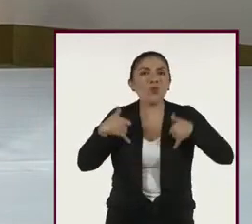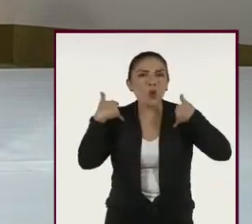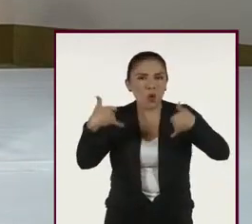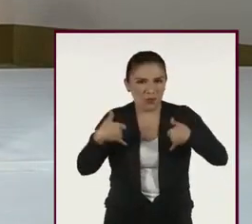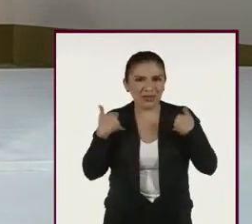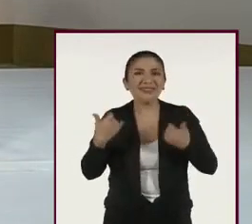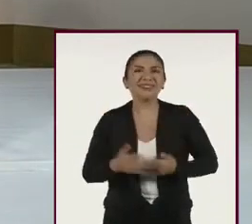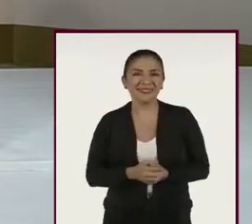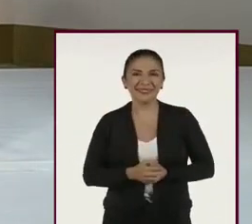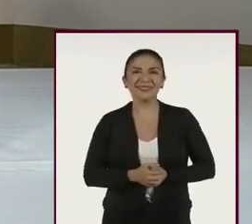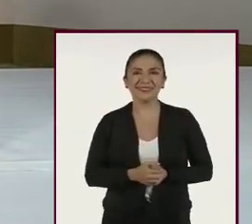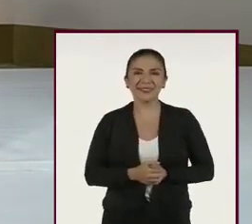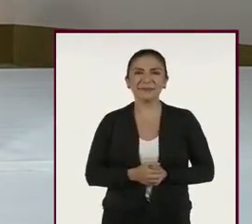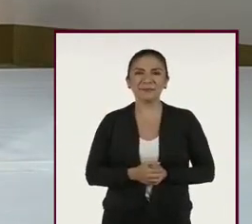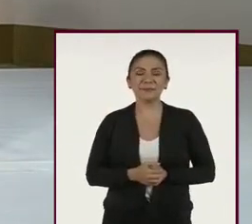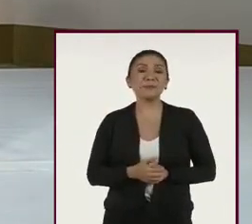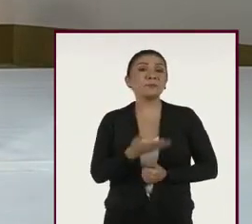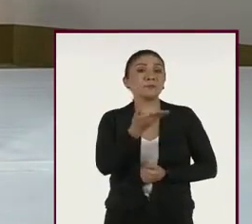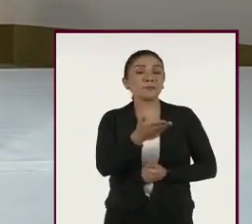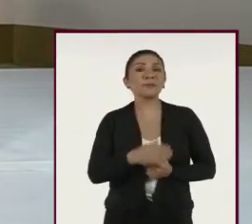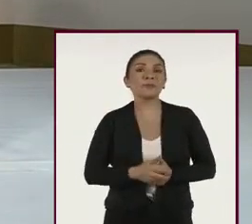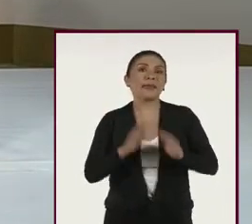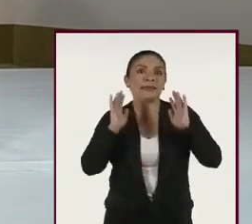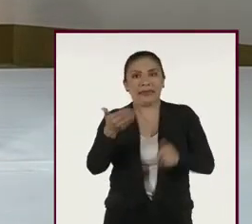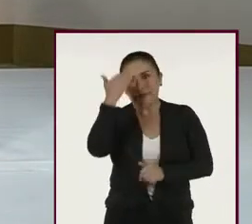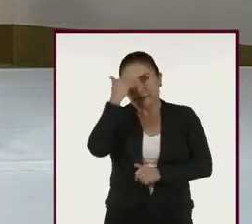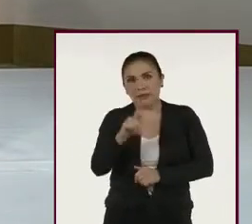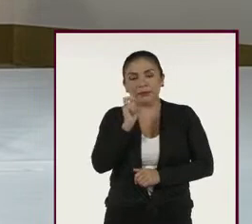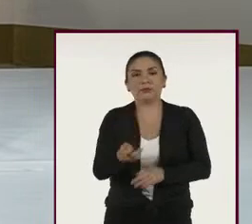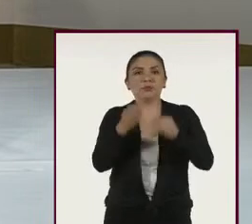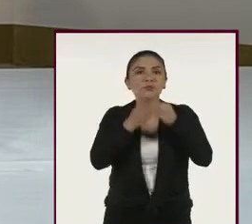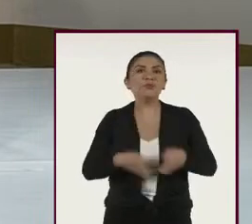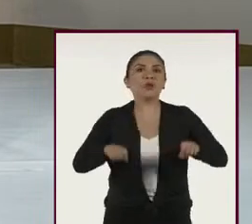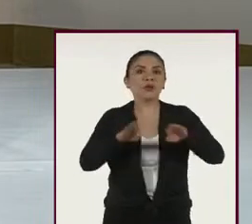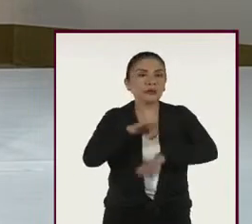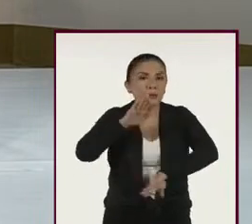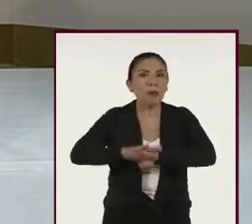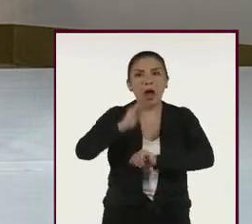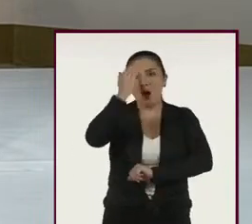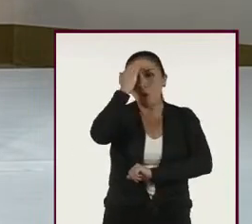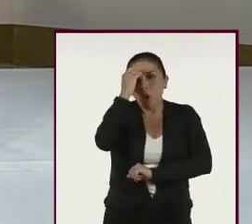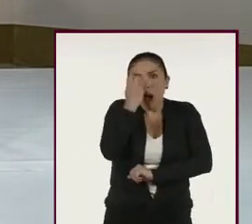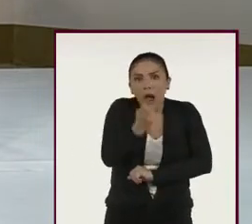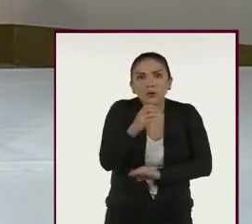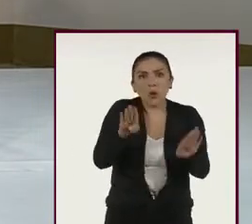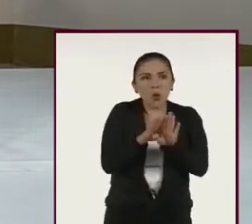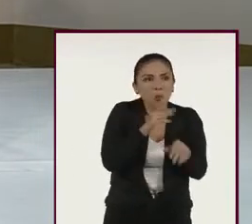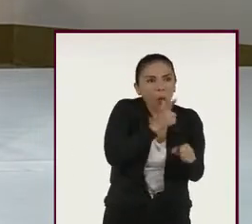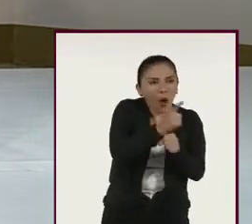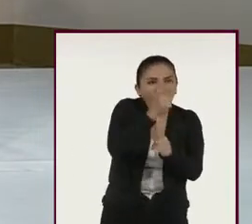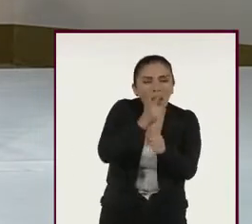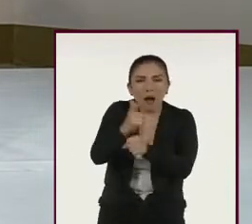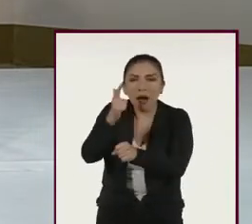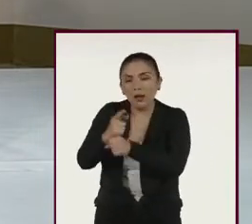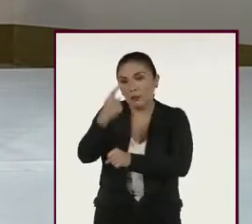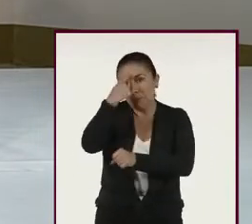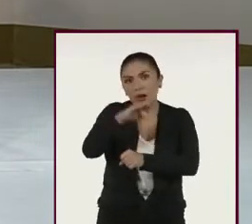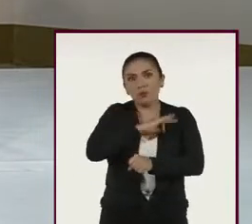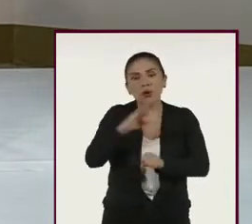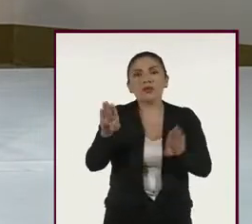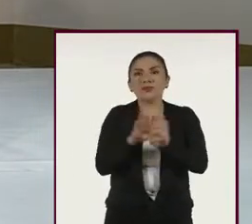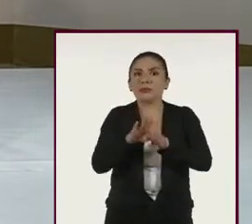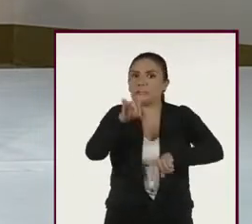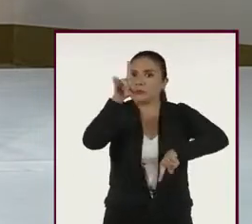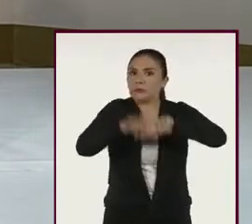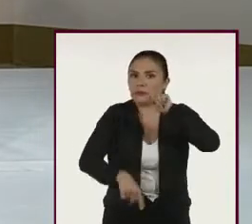las y los adolescentes. Ahora sabemos la importancia de conocerlas, identificarlas y de esta manera tratar de